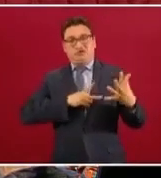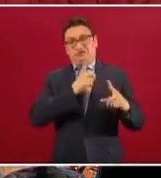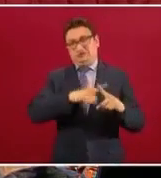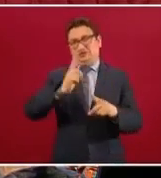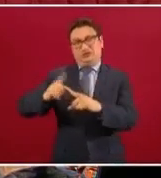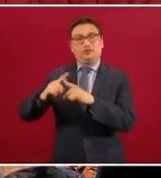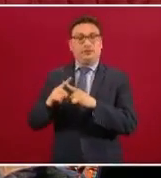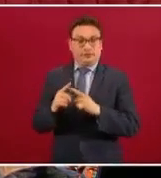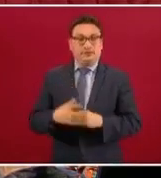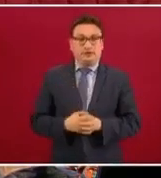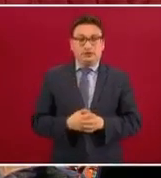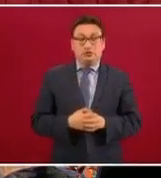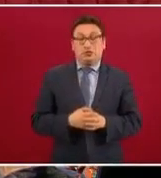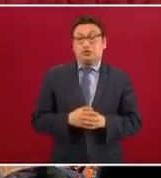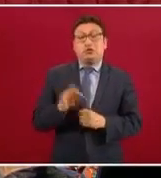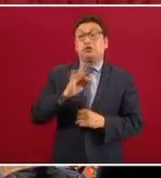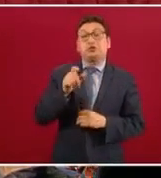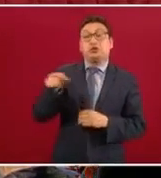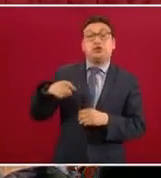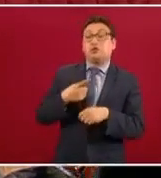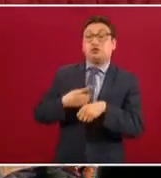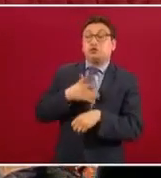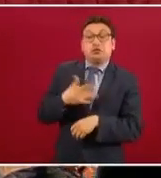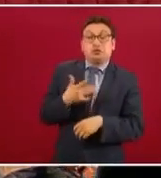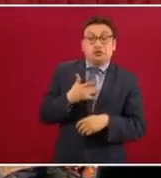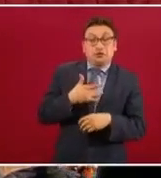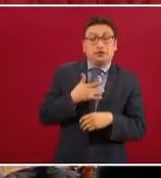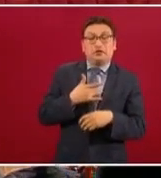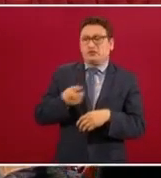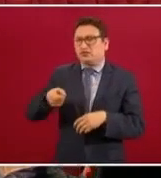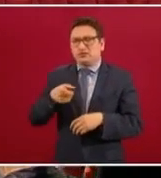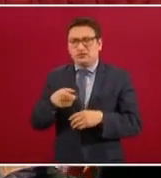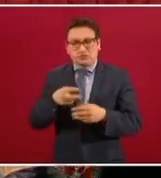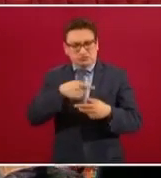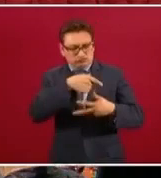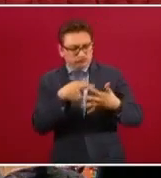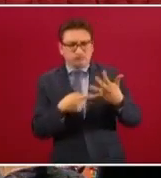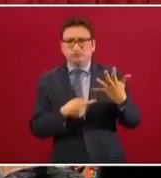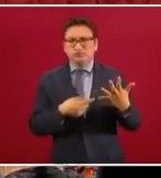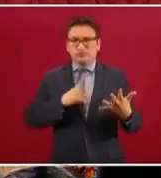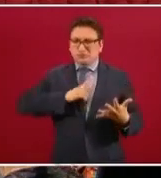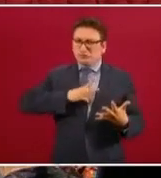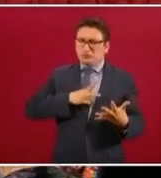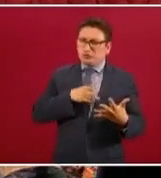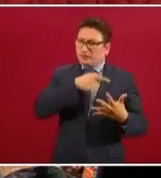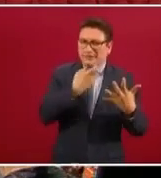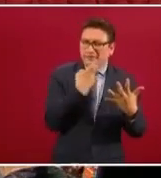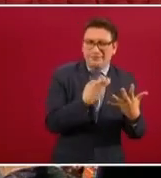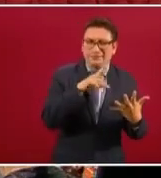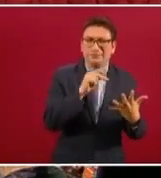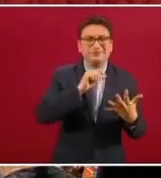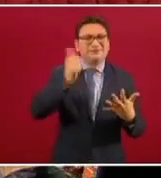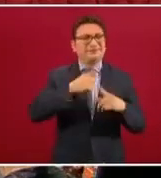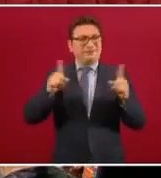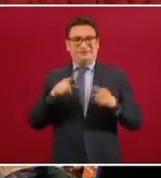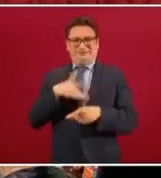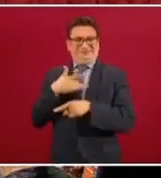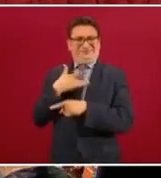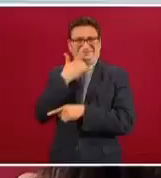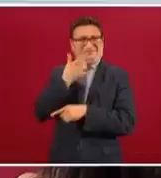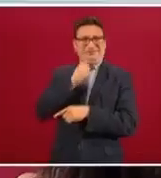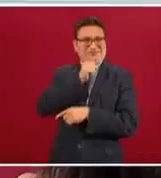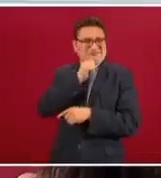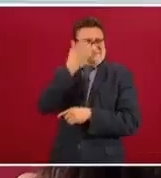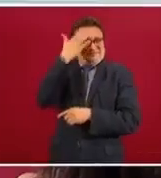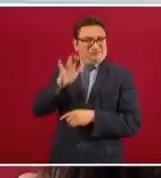otras situaciones es ningún virus de estos 14 y no se conoce la causa de los síntomas. Entonces, este porcentaje